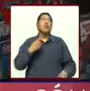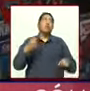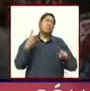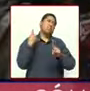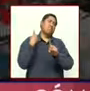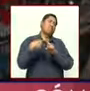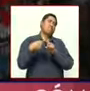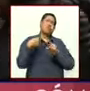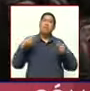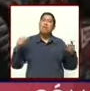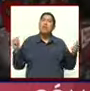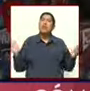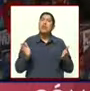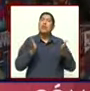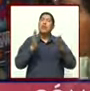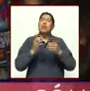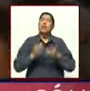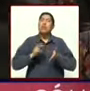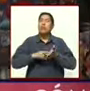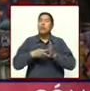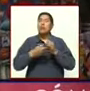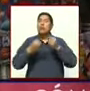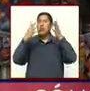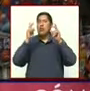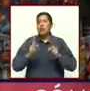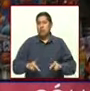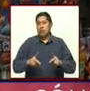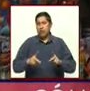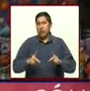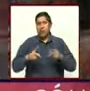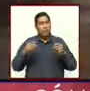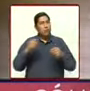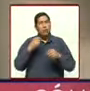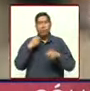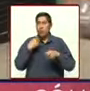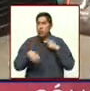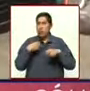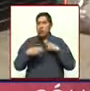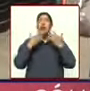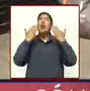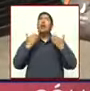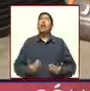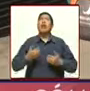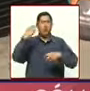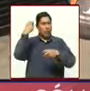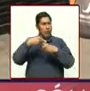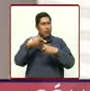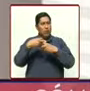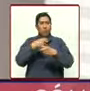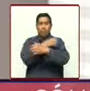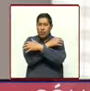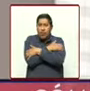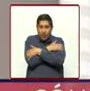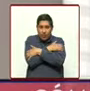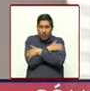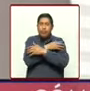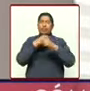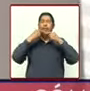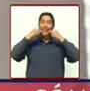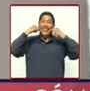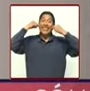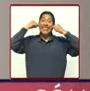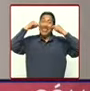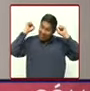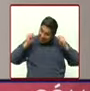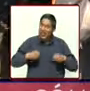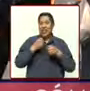ánimo puede significar mucho para una persona que esté pasando una situación difícil, ¿no? En estos momentos difíciles, un abrazo y una sonrisa pueden salvar